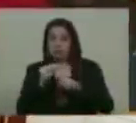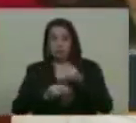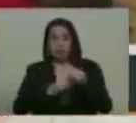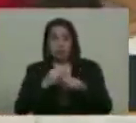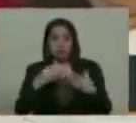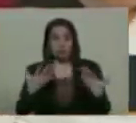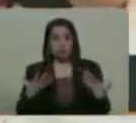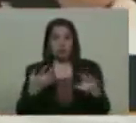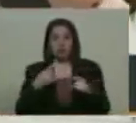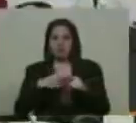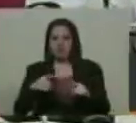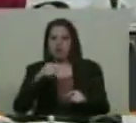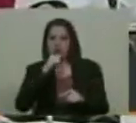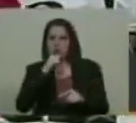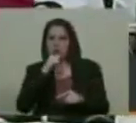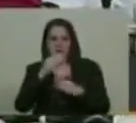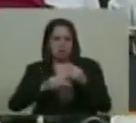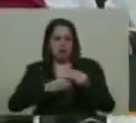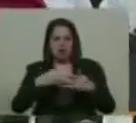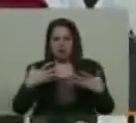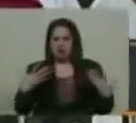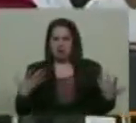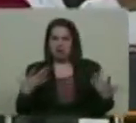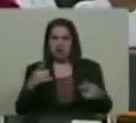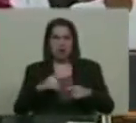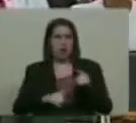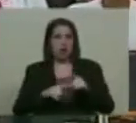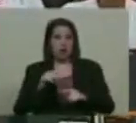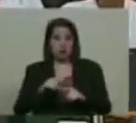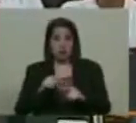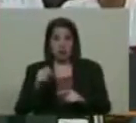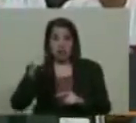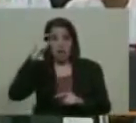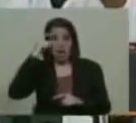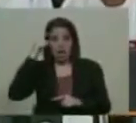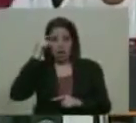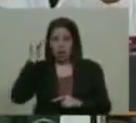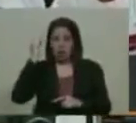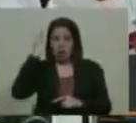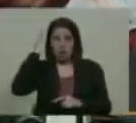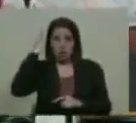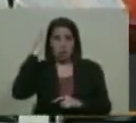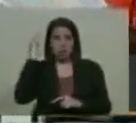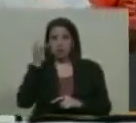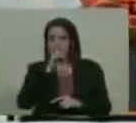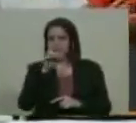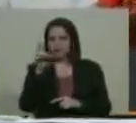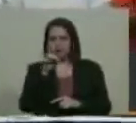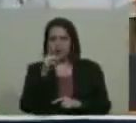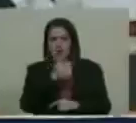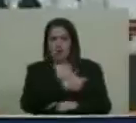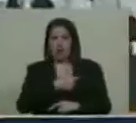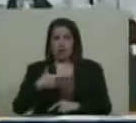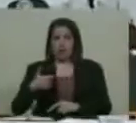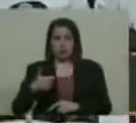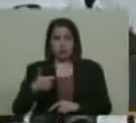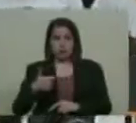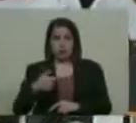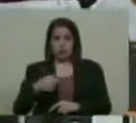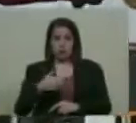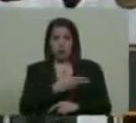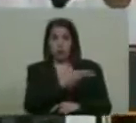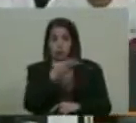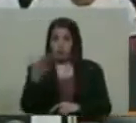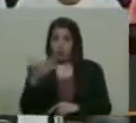pero ¿quién va a venir a hacer las cosas que faltan por hacer? ¿Ramos Alup? ¿La MUP? ¿Ustedes quieren